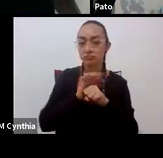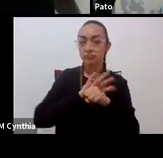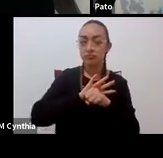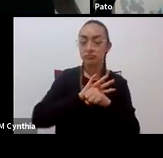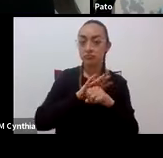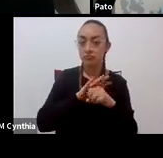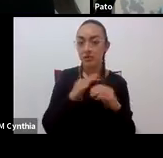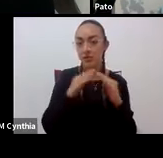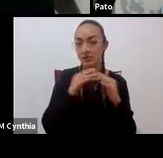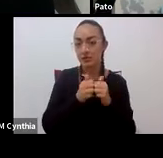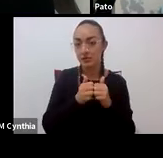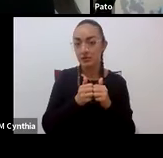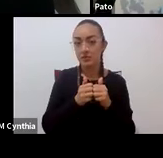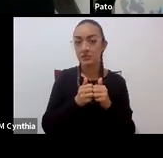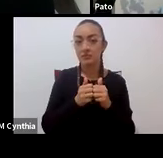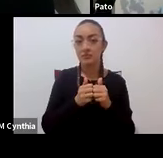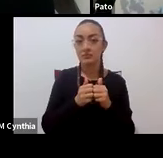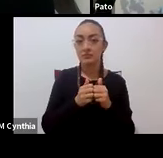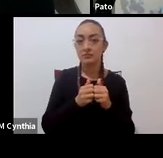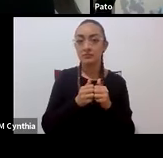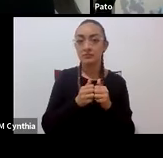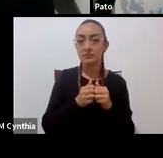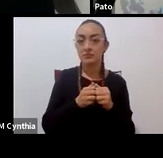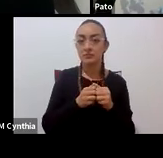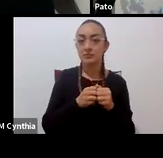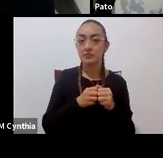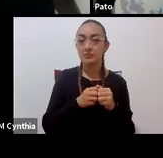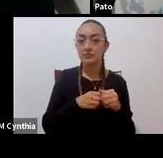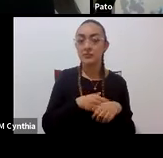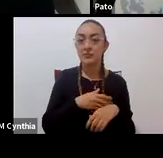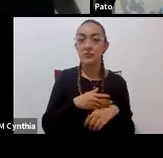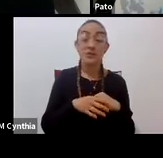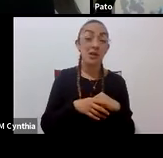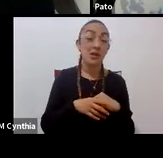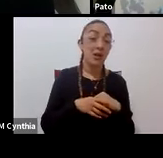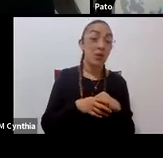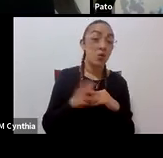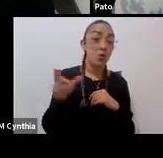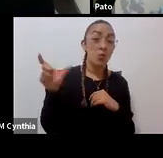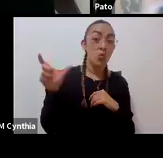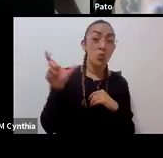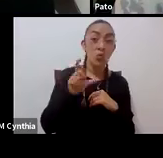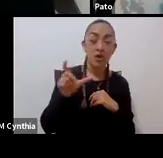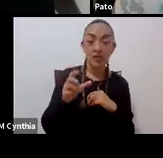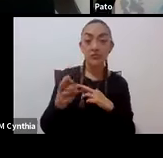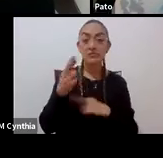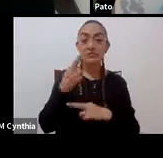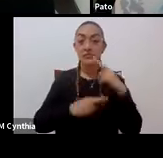y que no queda muy claro cuándo vamos a regresar a actividades presenciales,